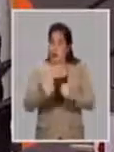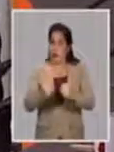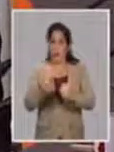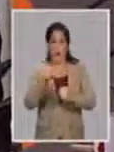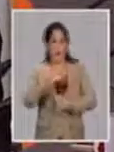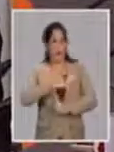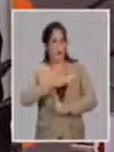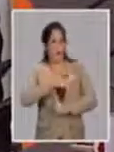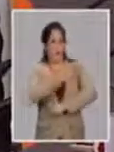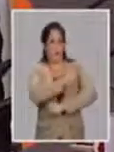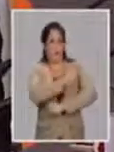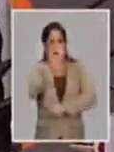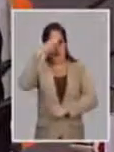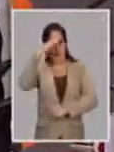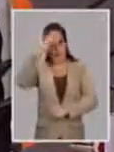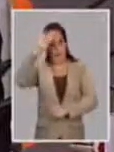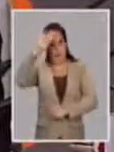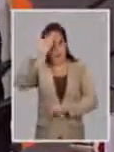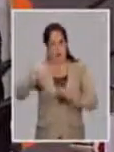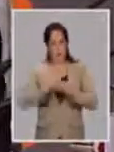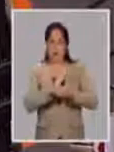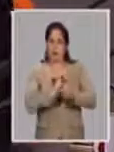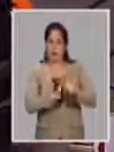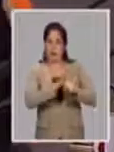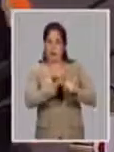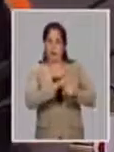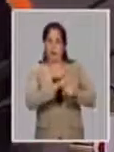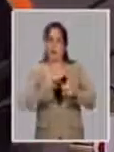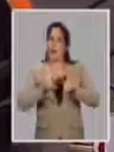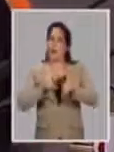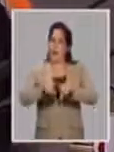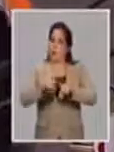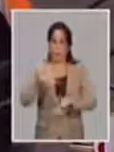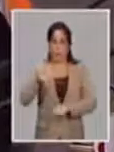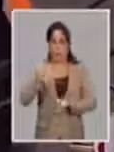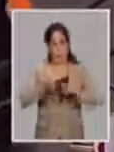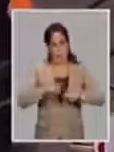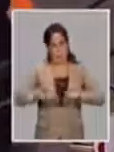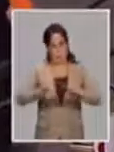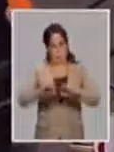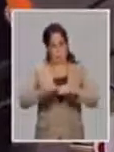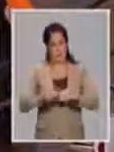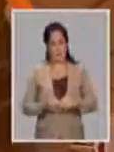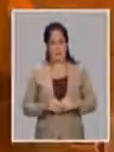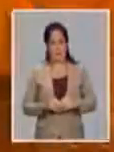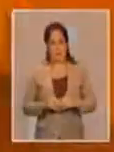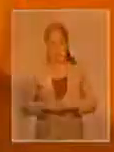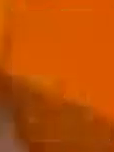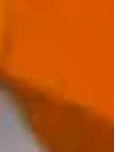incansablemente por tener sus propias vacunas frente a la COVID-19. Los invito entonces a que nos acompañen en esta mesa redonda.